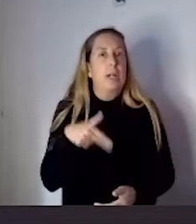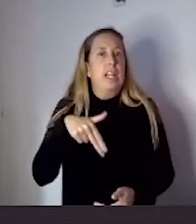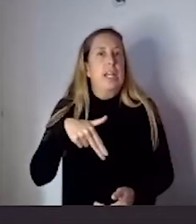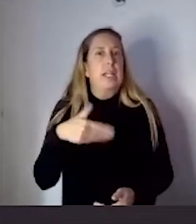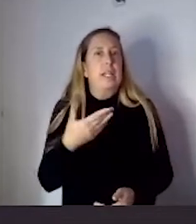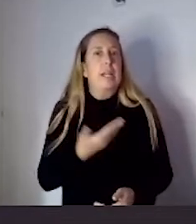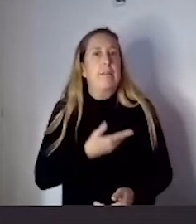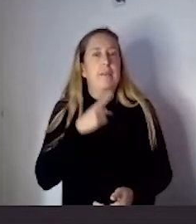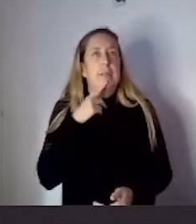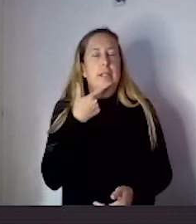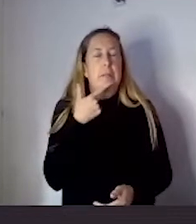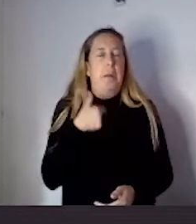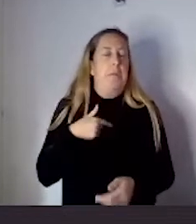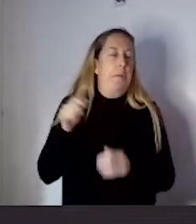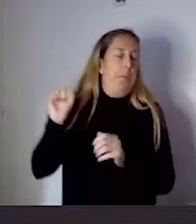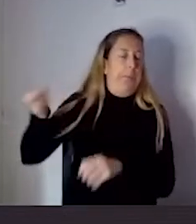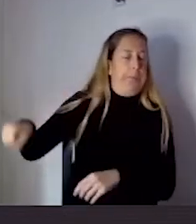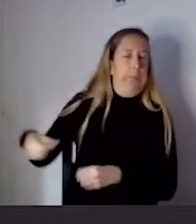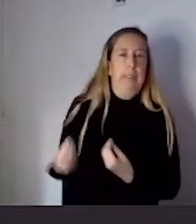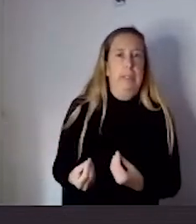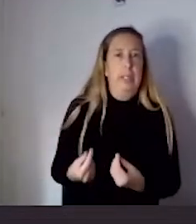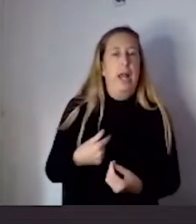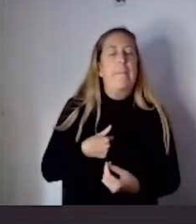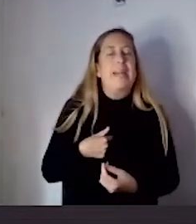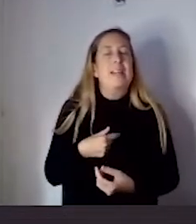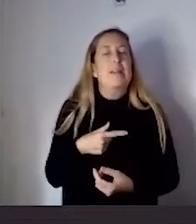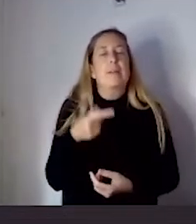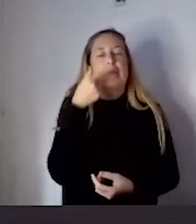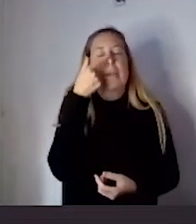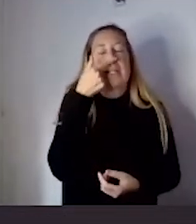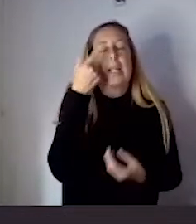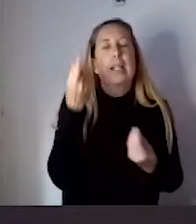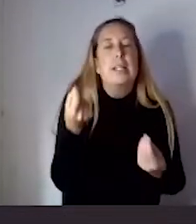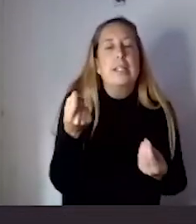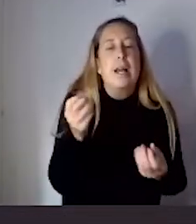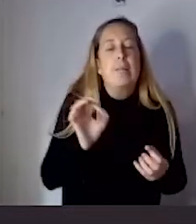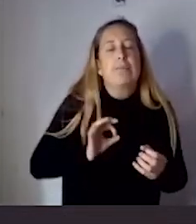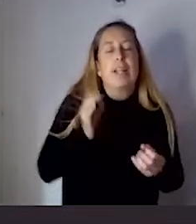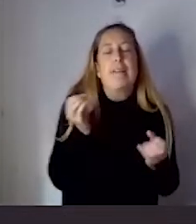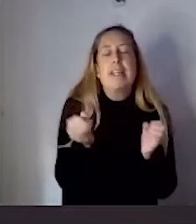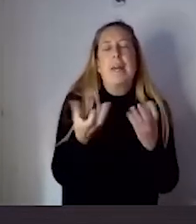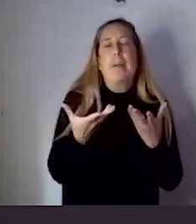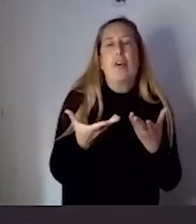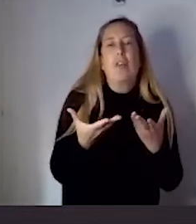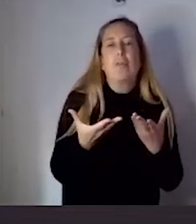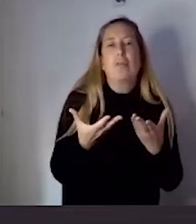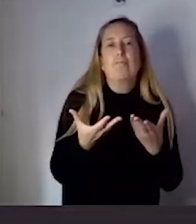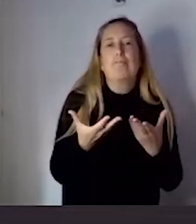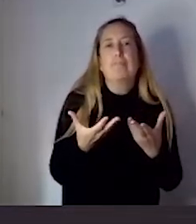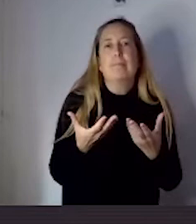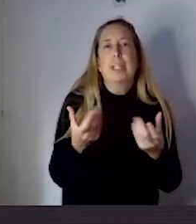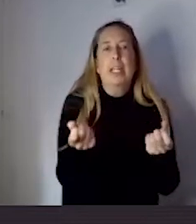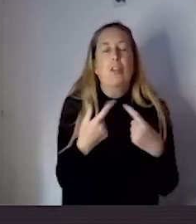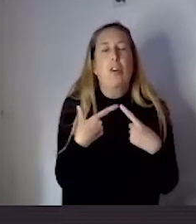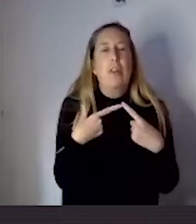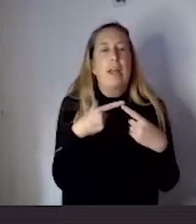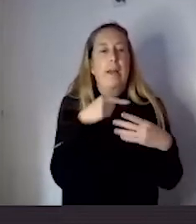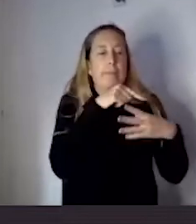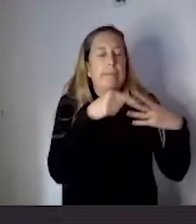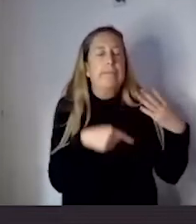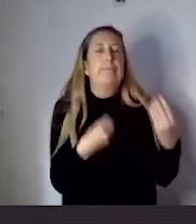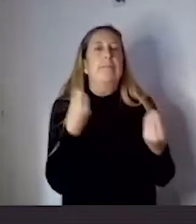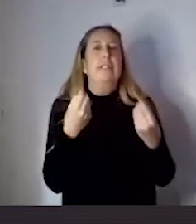nada de eso a mí lo que me interesa es el bienestar humano y cómo usar alguna de estas tecnologías para expandir la conciencia